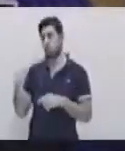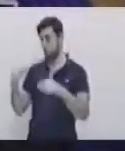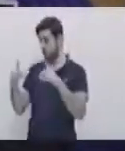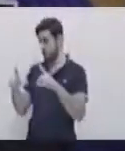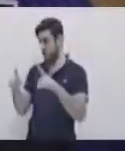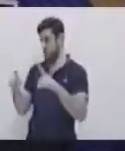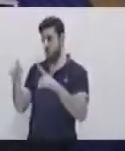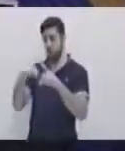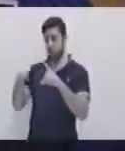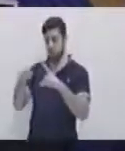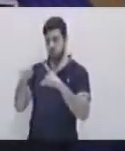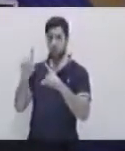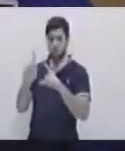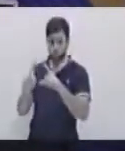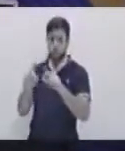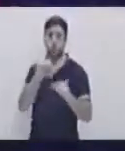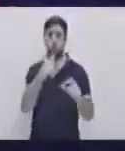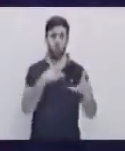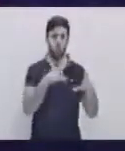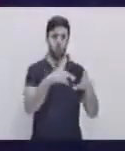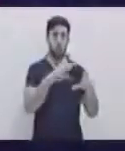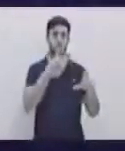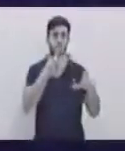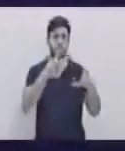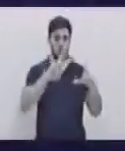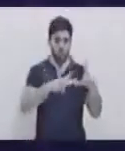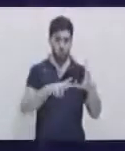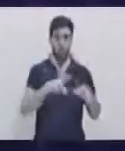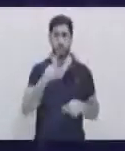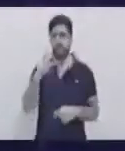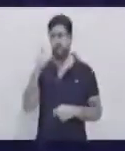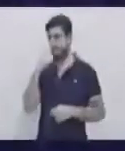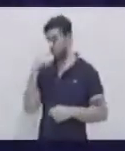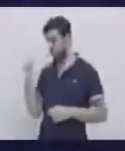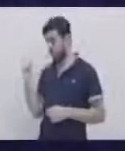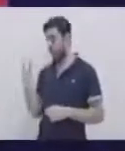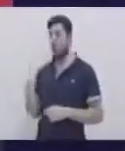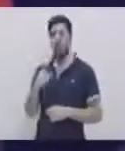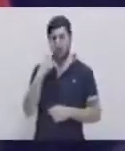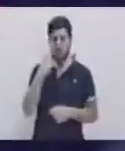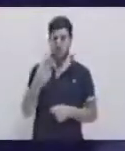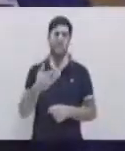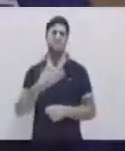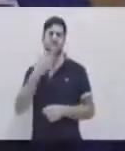otro solo el de en medio, para que tú veas que se puede hacer